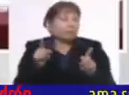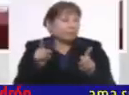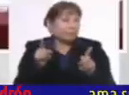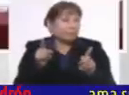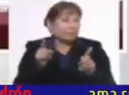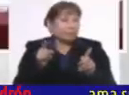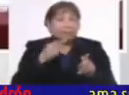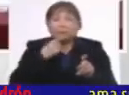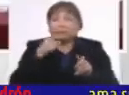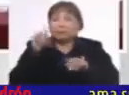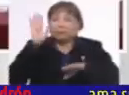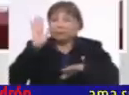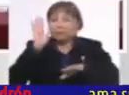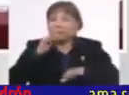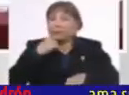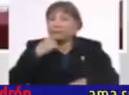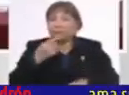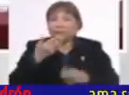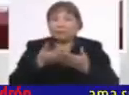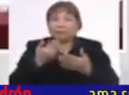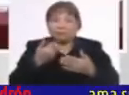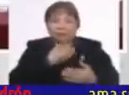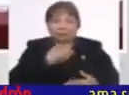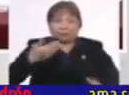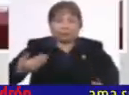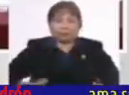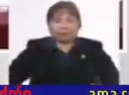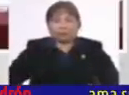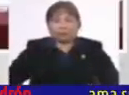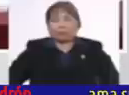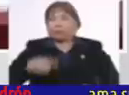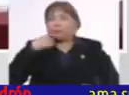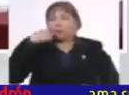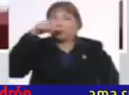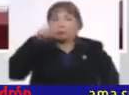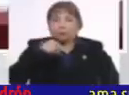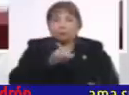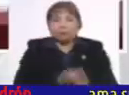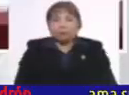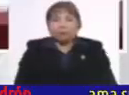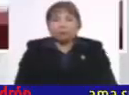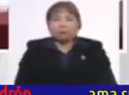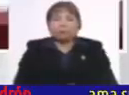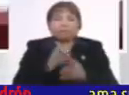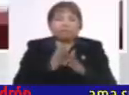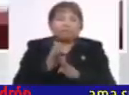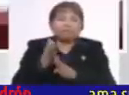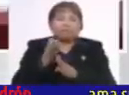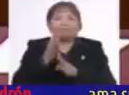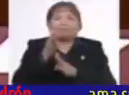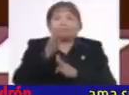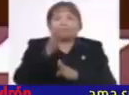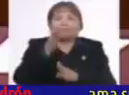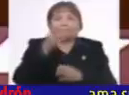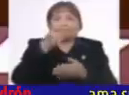ustedes juramenta ante un gobierno que está lleno de